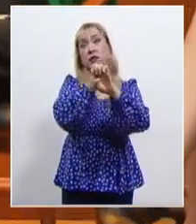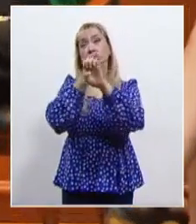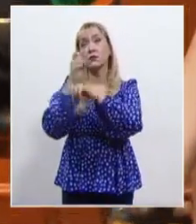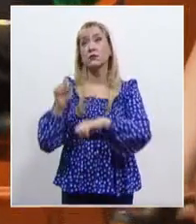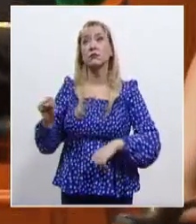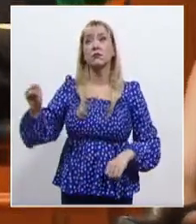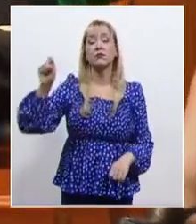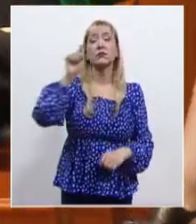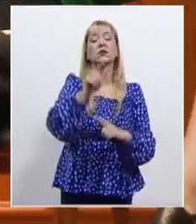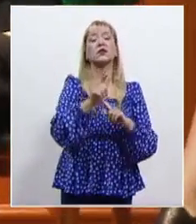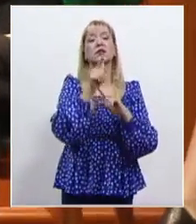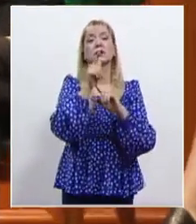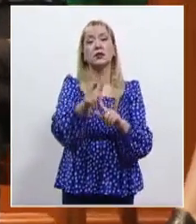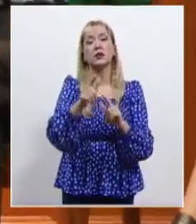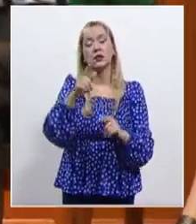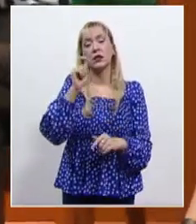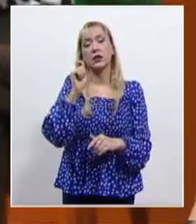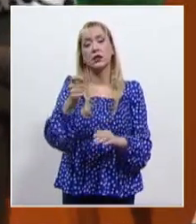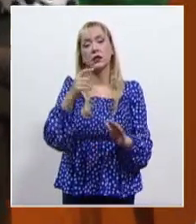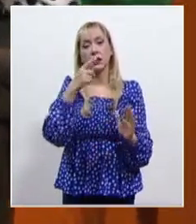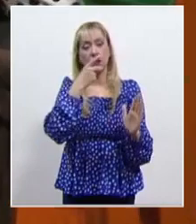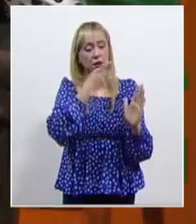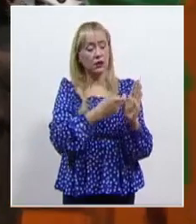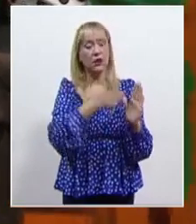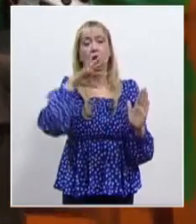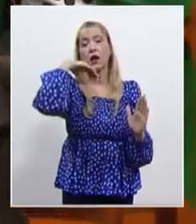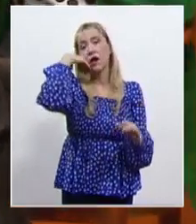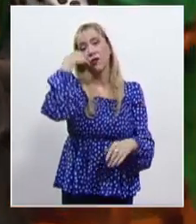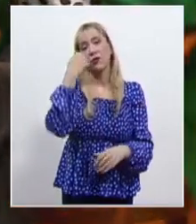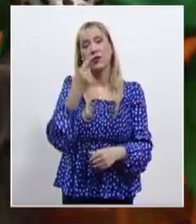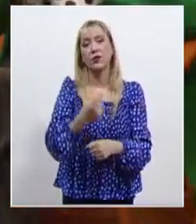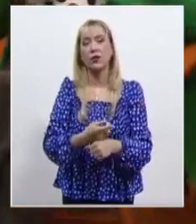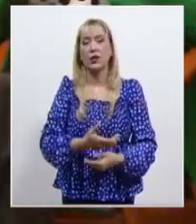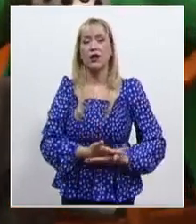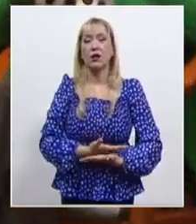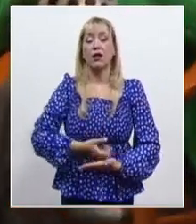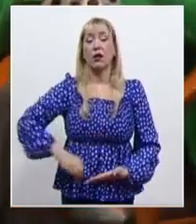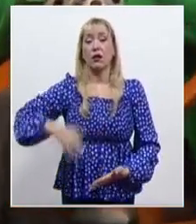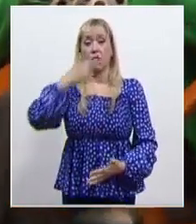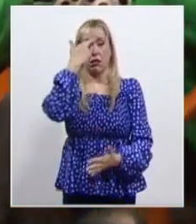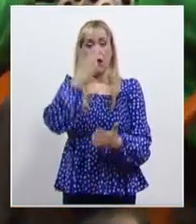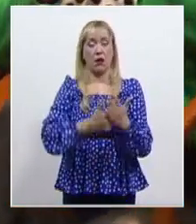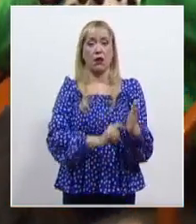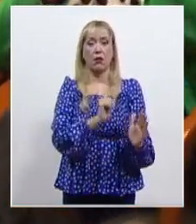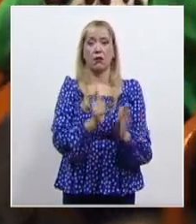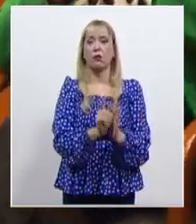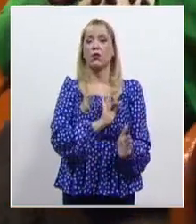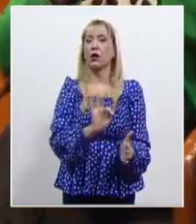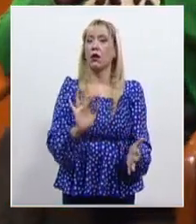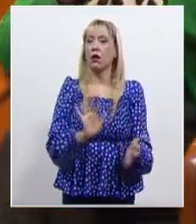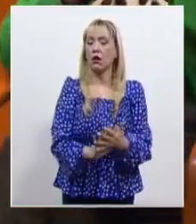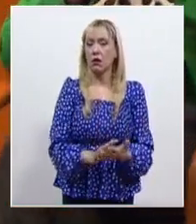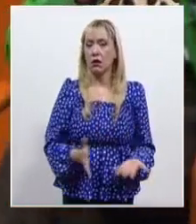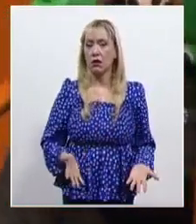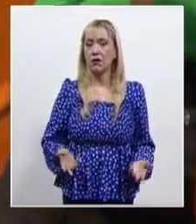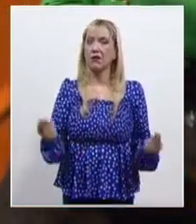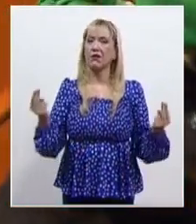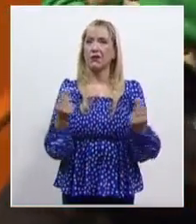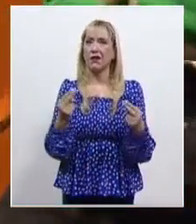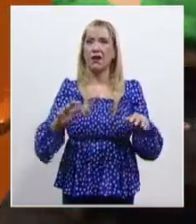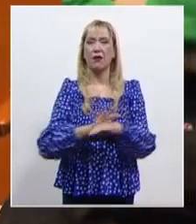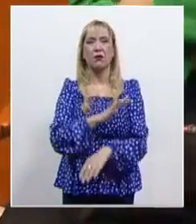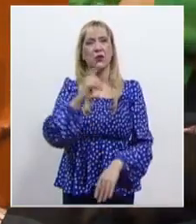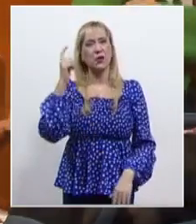se sigue considerando el aborto voluntario como un delito. Después de estas sentencias debe haber un cambio de